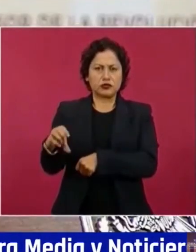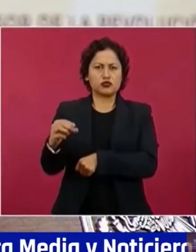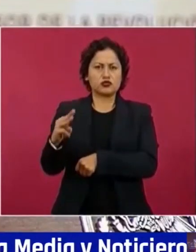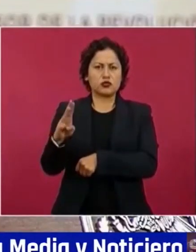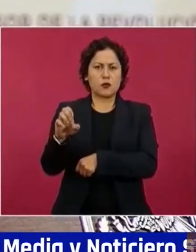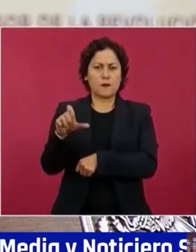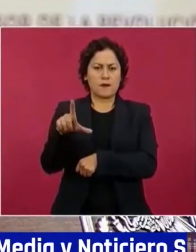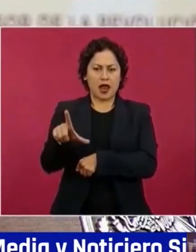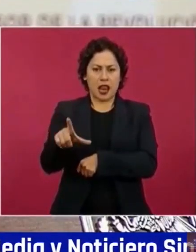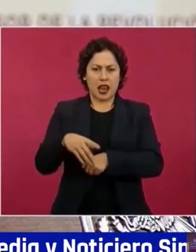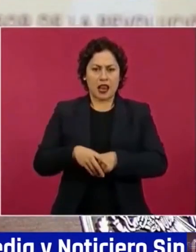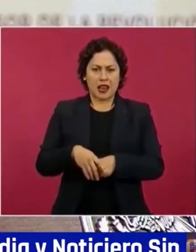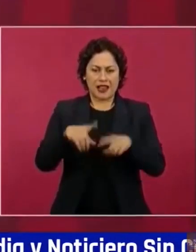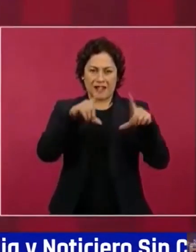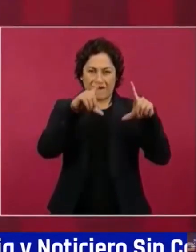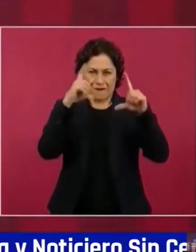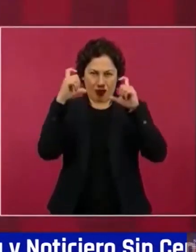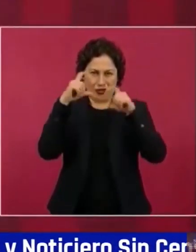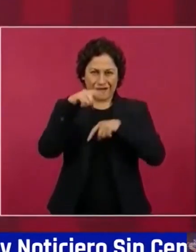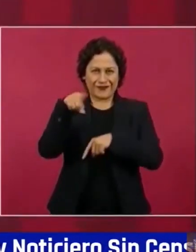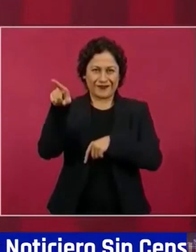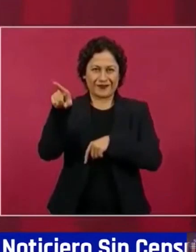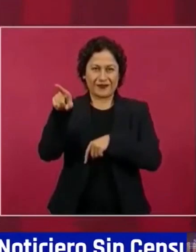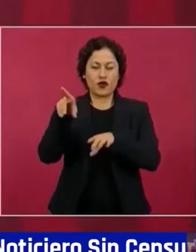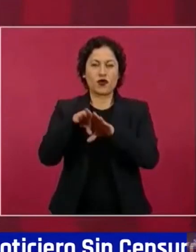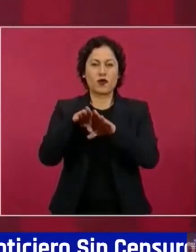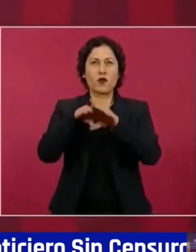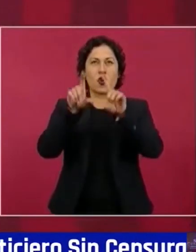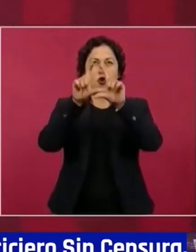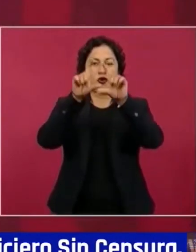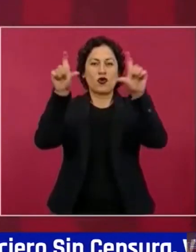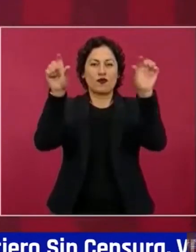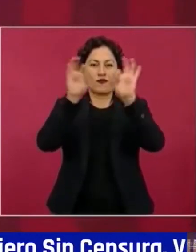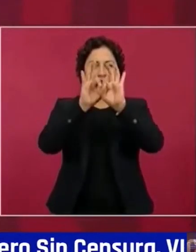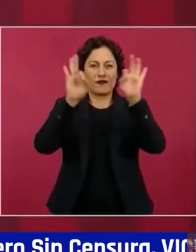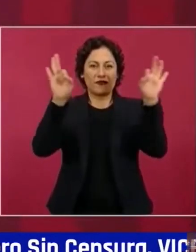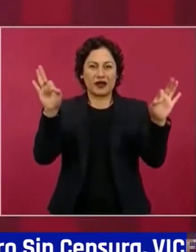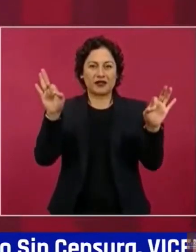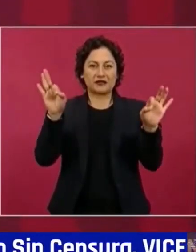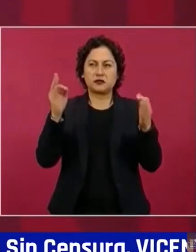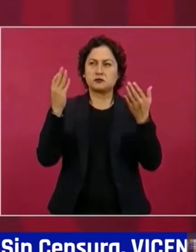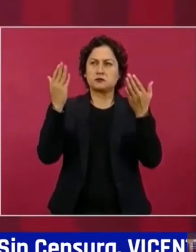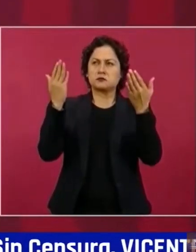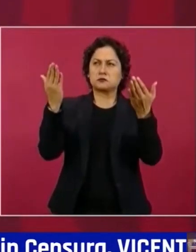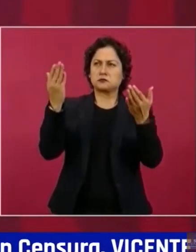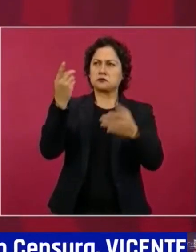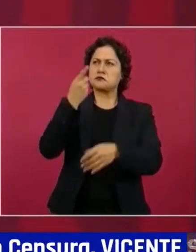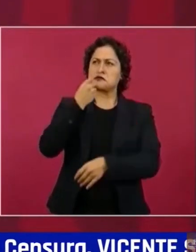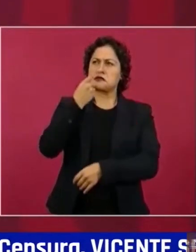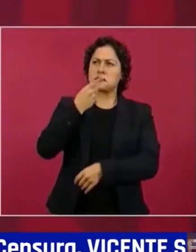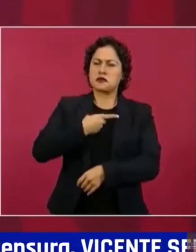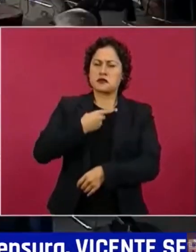comandante ordene, o algo así, es buenísimo.